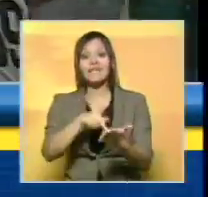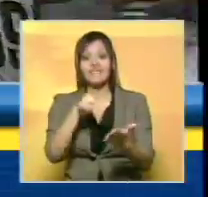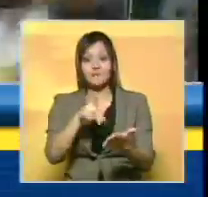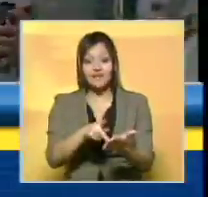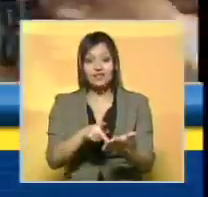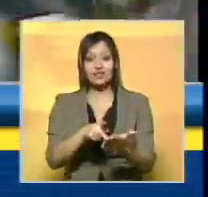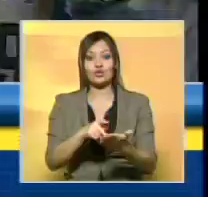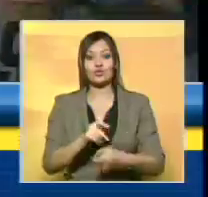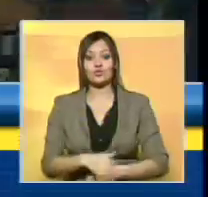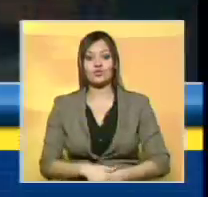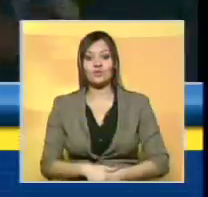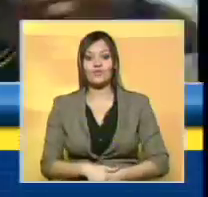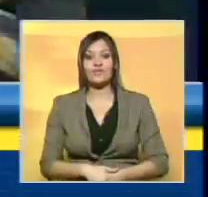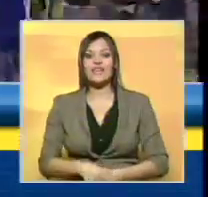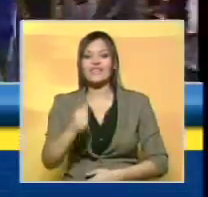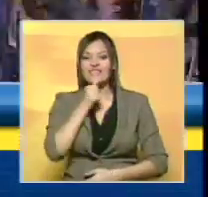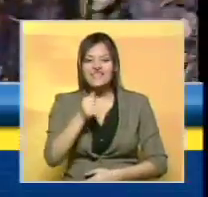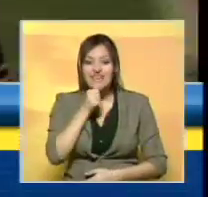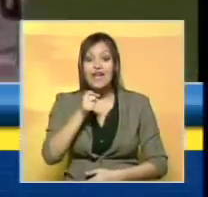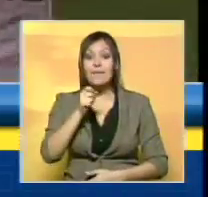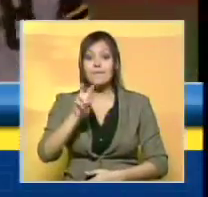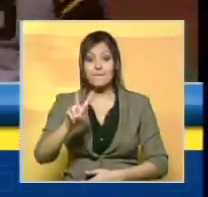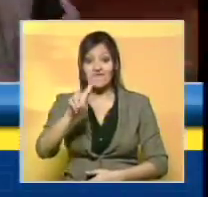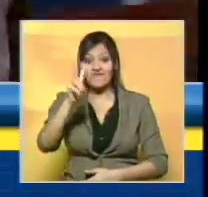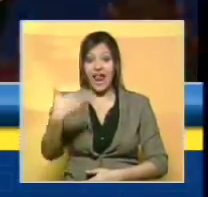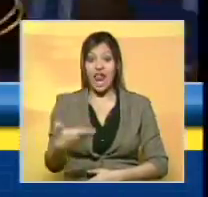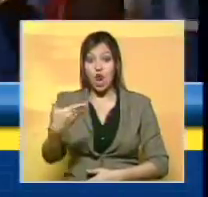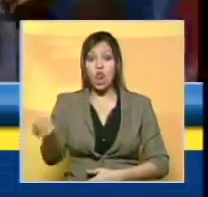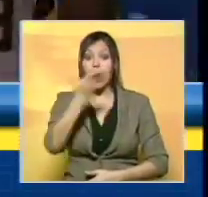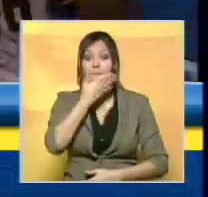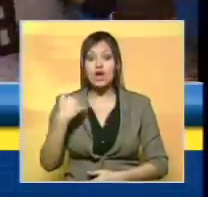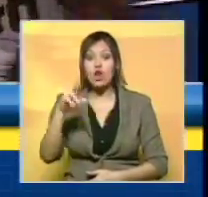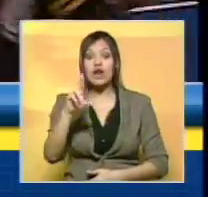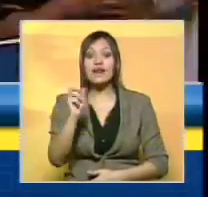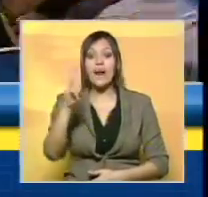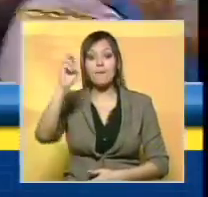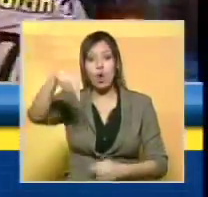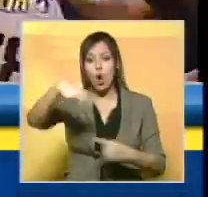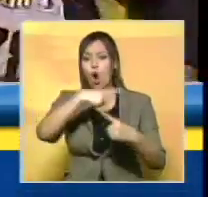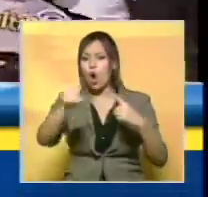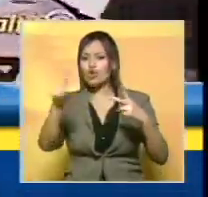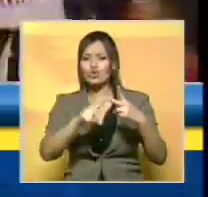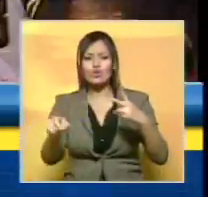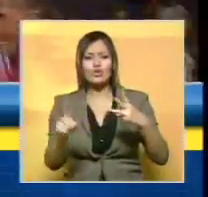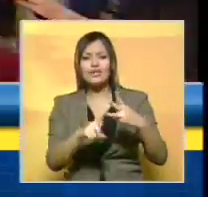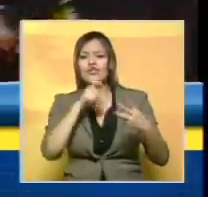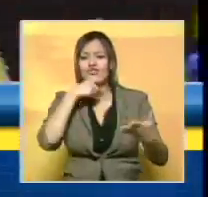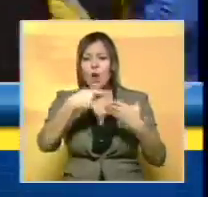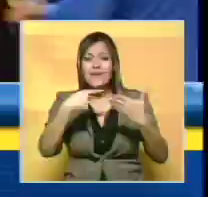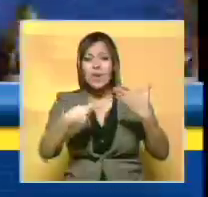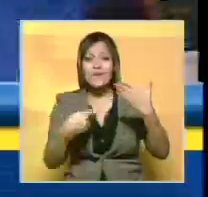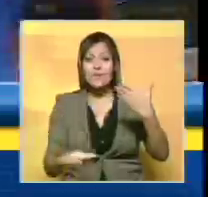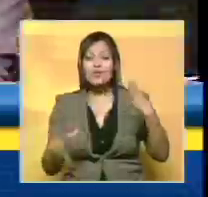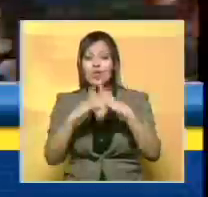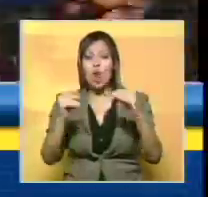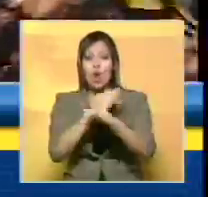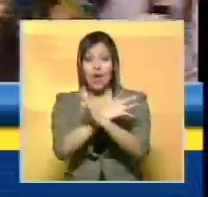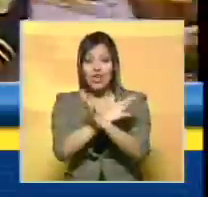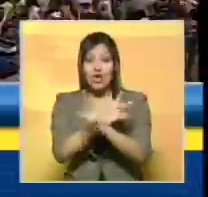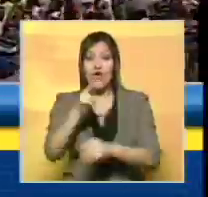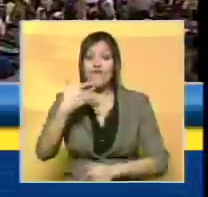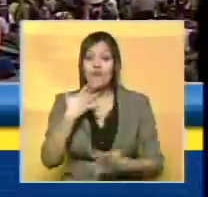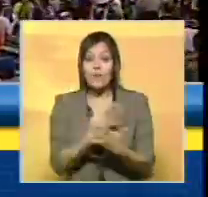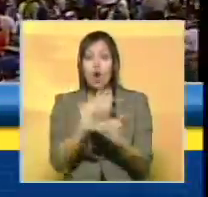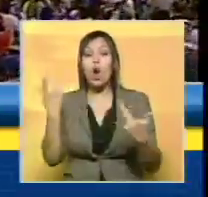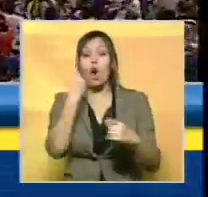torneo caribeño. Entre ellos figuran el jugador más valioso de la final, Ramón Hernández, además de Mario Lizón, Robinson Chirino, Sandy Chávez y Ezequiel Carrera. Sin embargo,